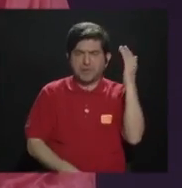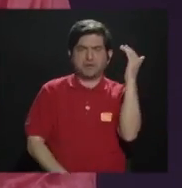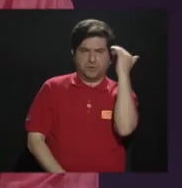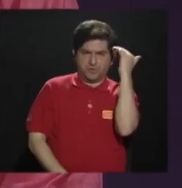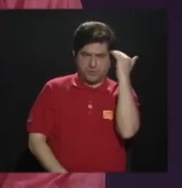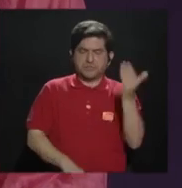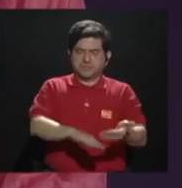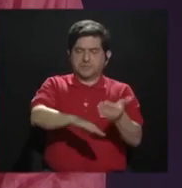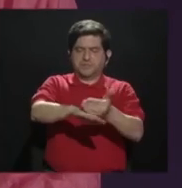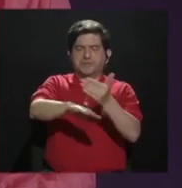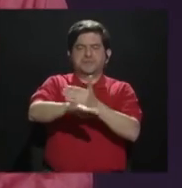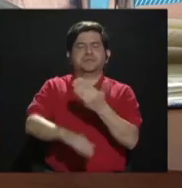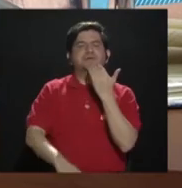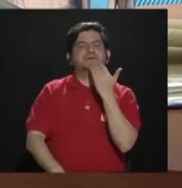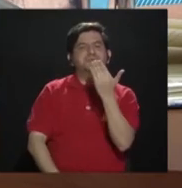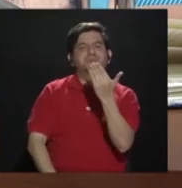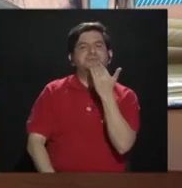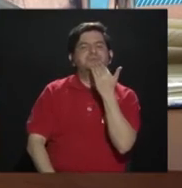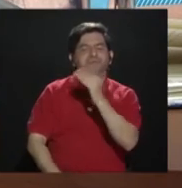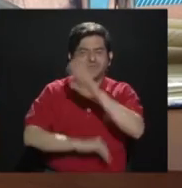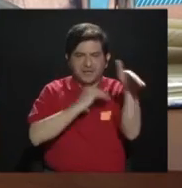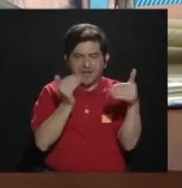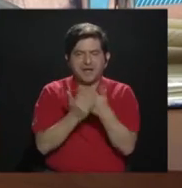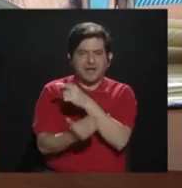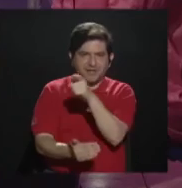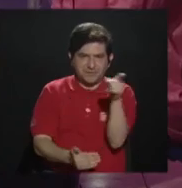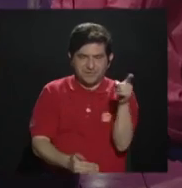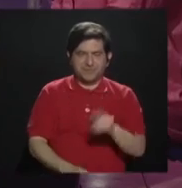más se avanza. Muchísimas gracias a todas y